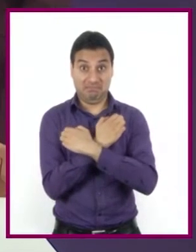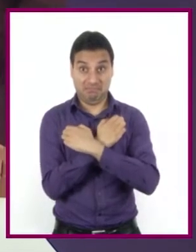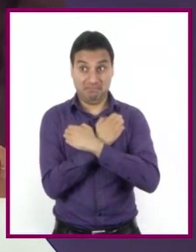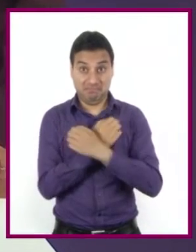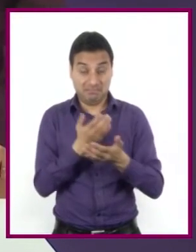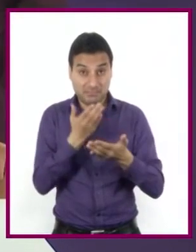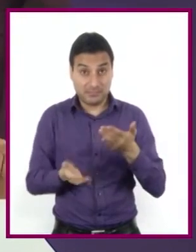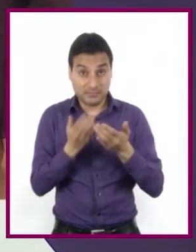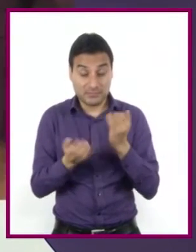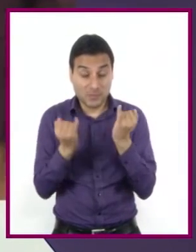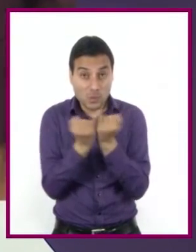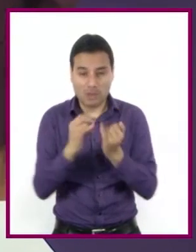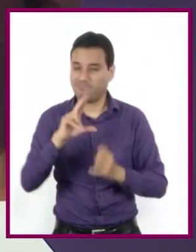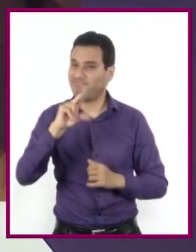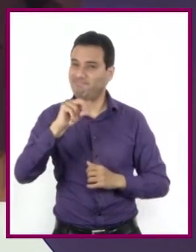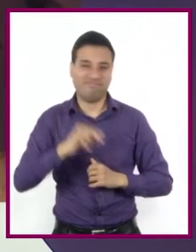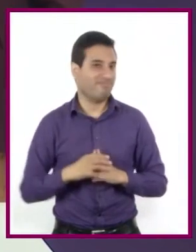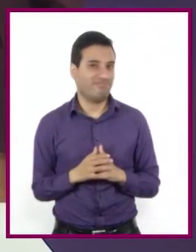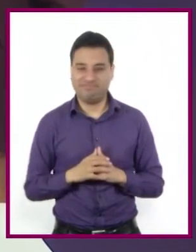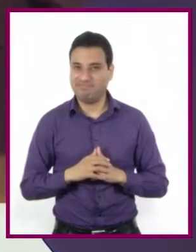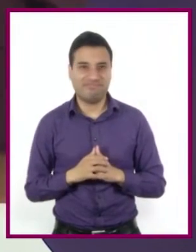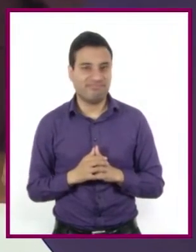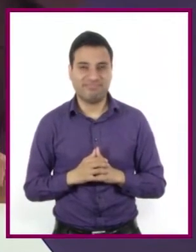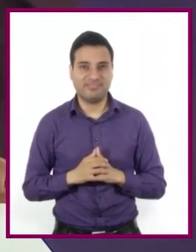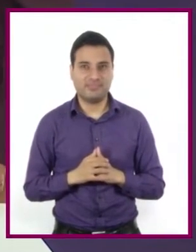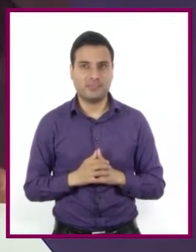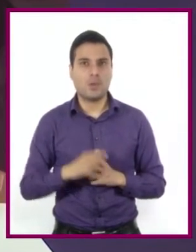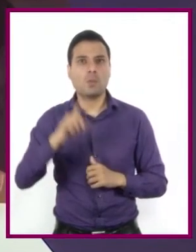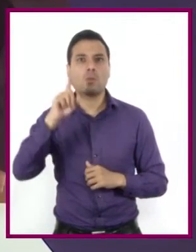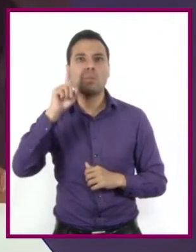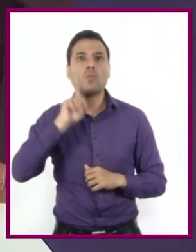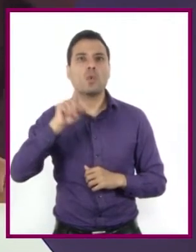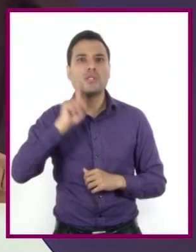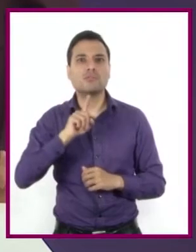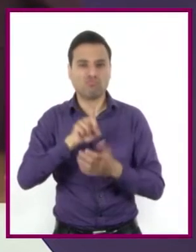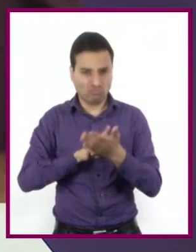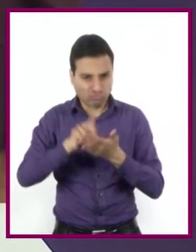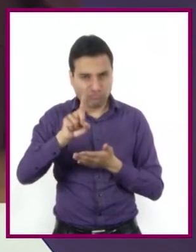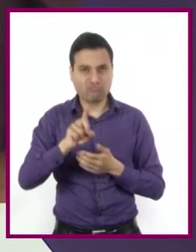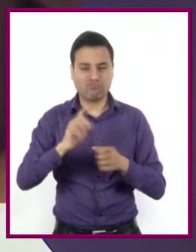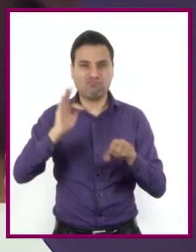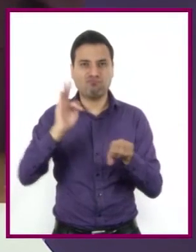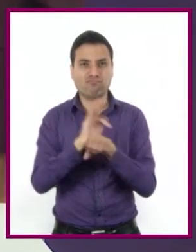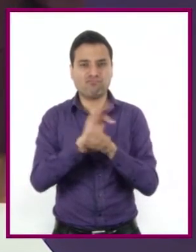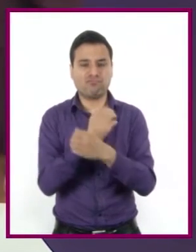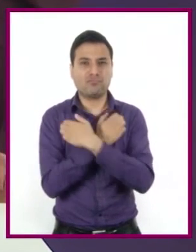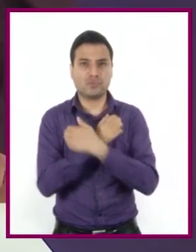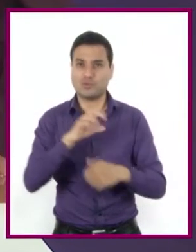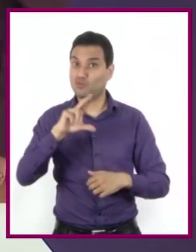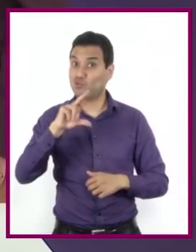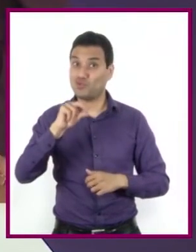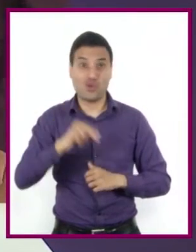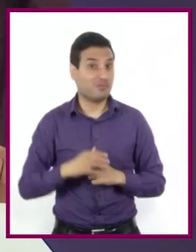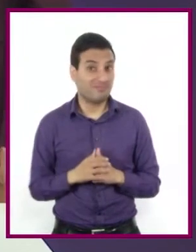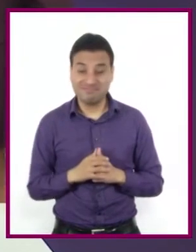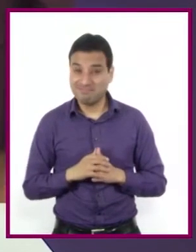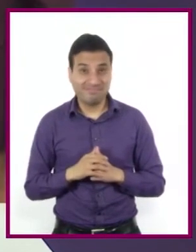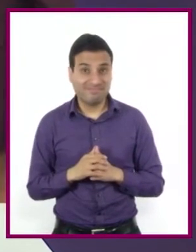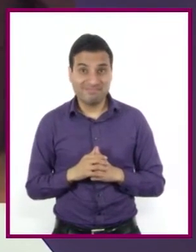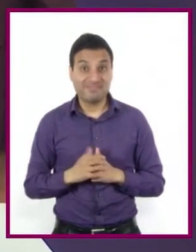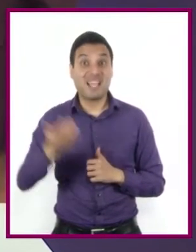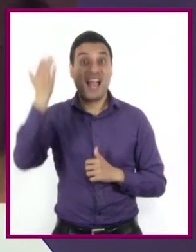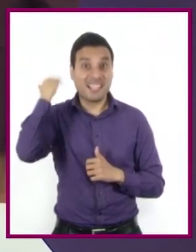la actualidad, ni en el derecho que tienen las niñas y los niños a aprender. Por lo tanto,